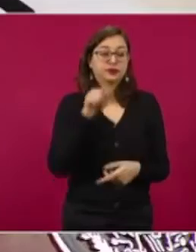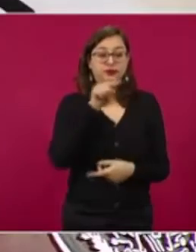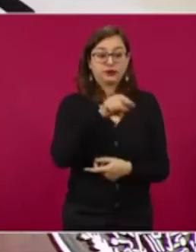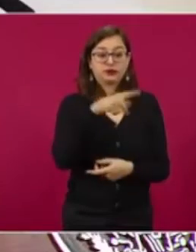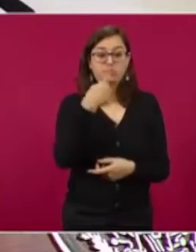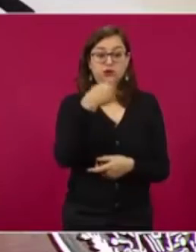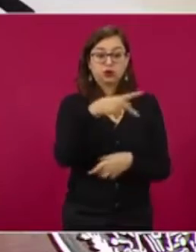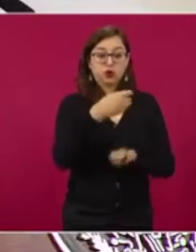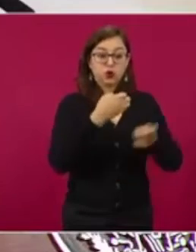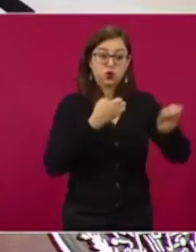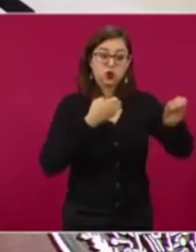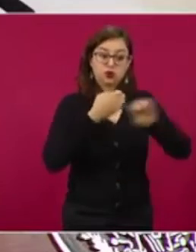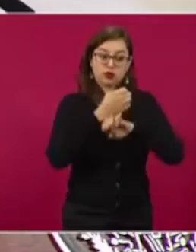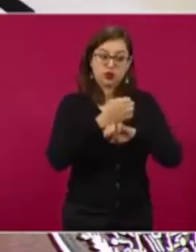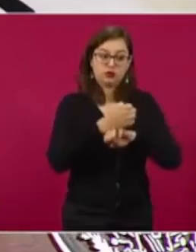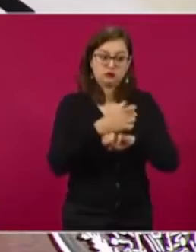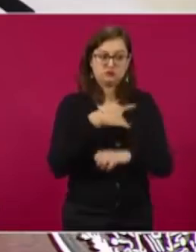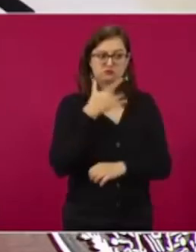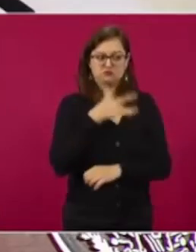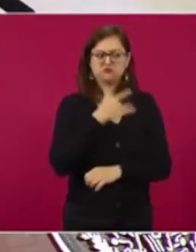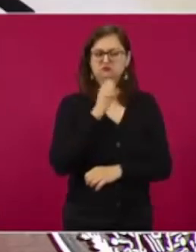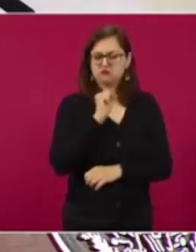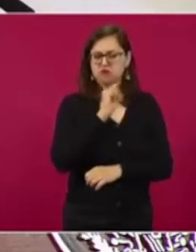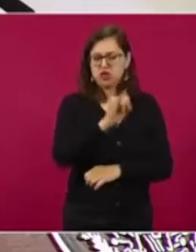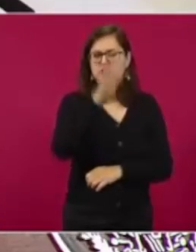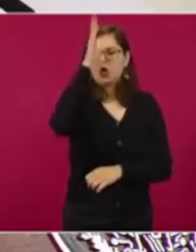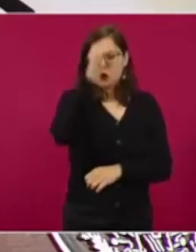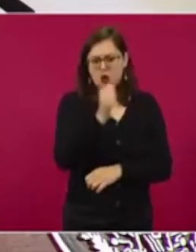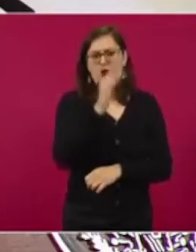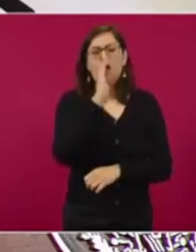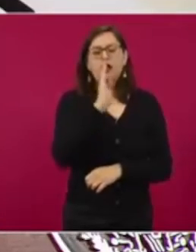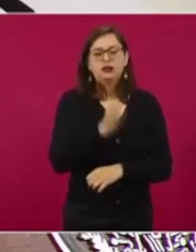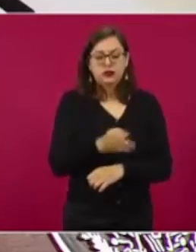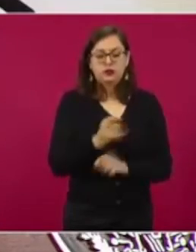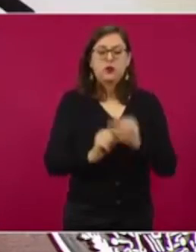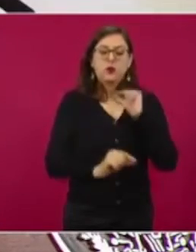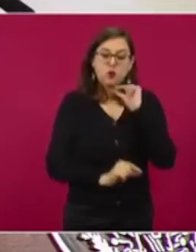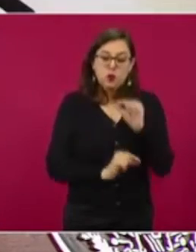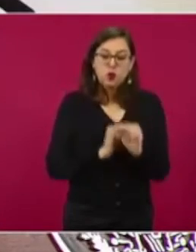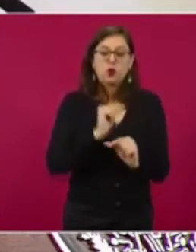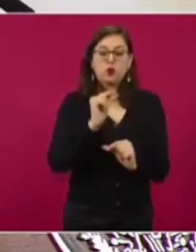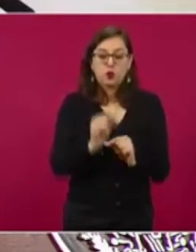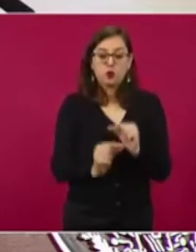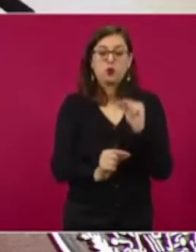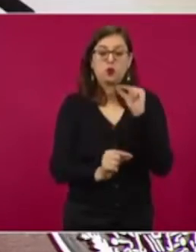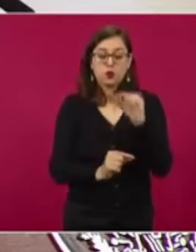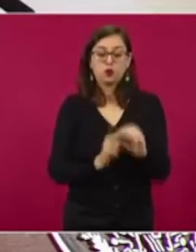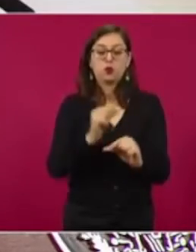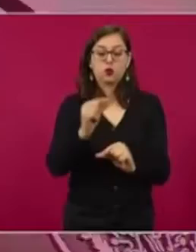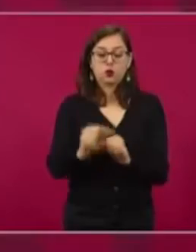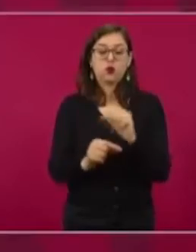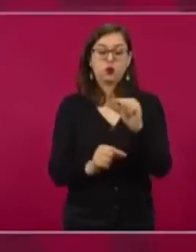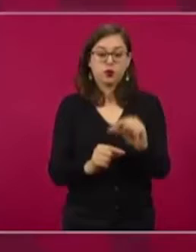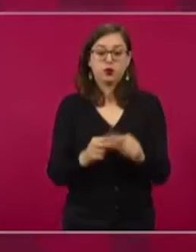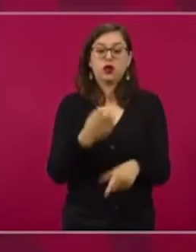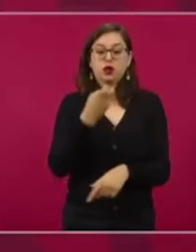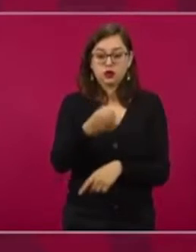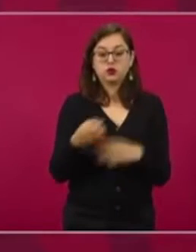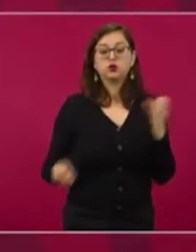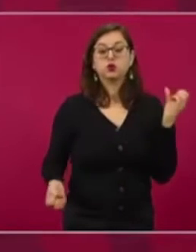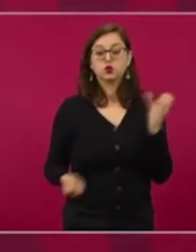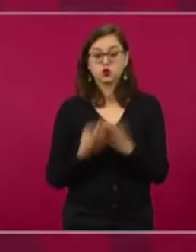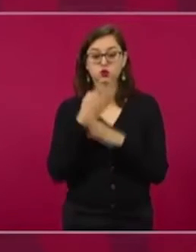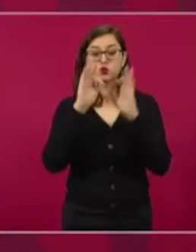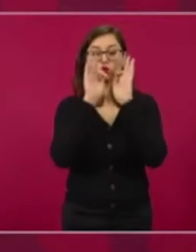que así lo van decidiendo y conforme las comunidades se van acercando y se va implementando ya esta